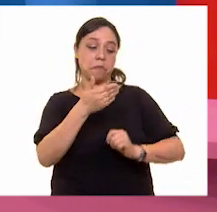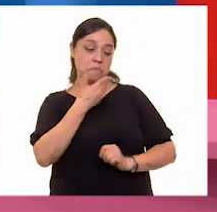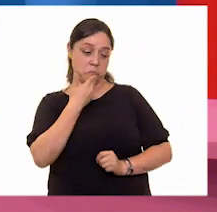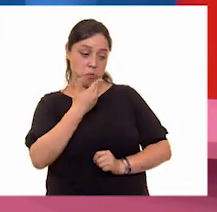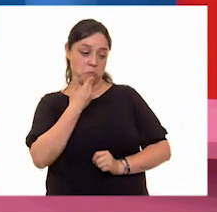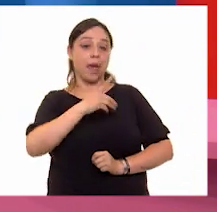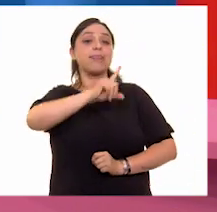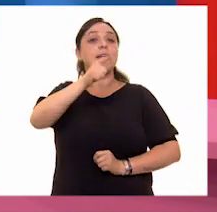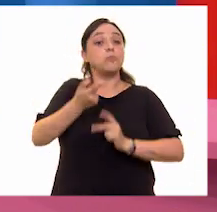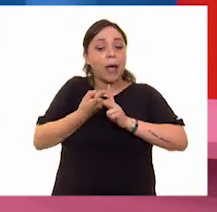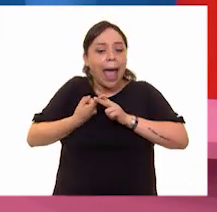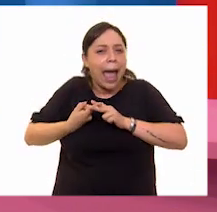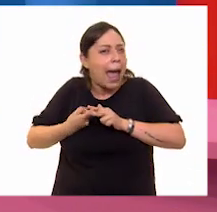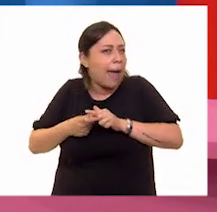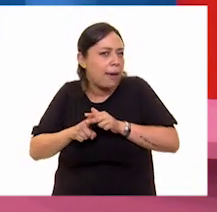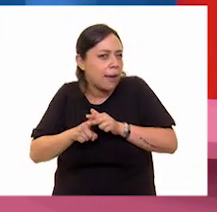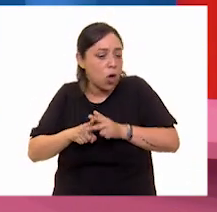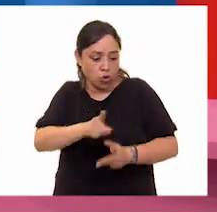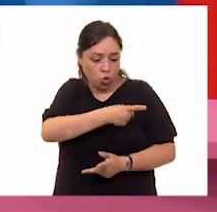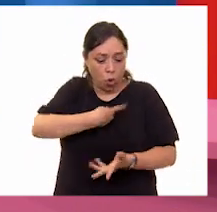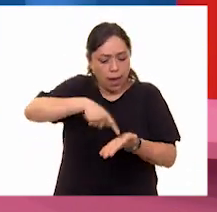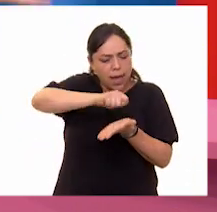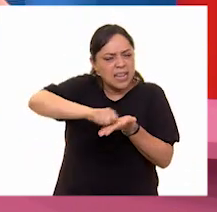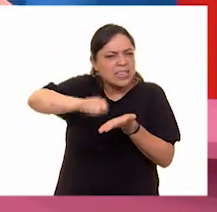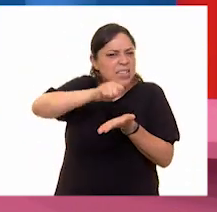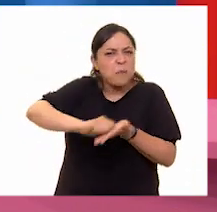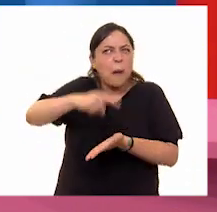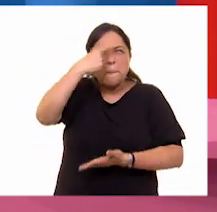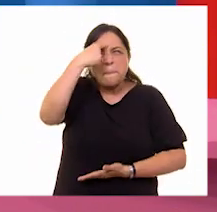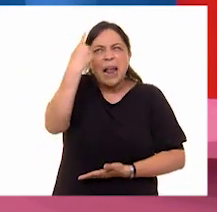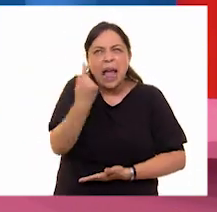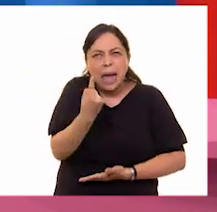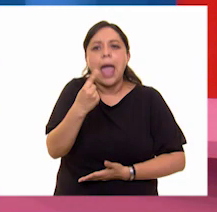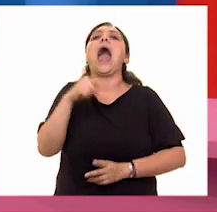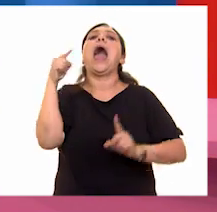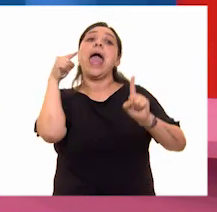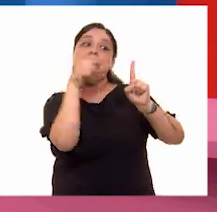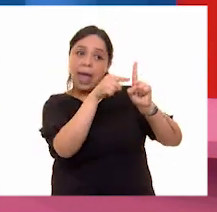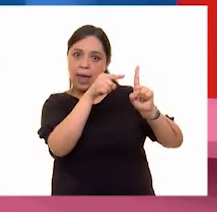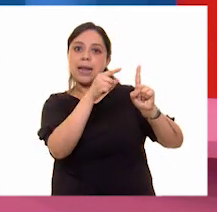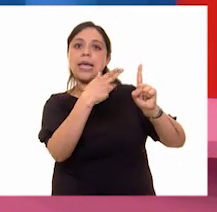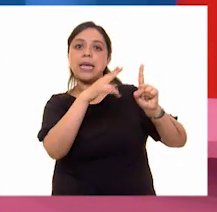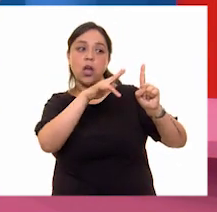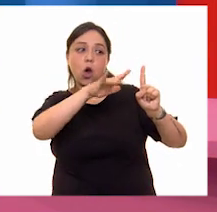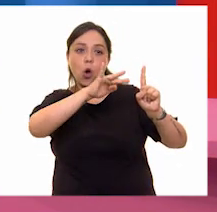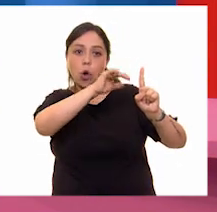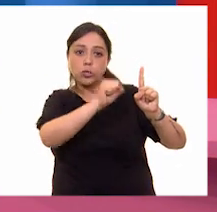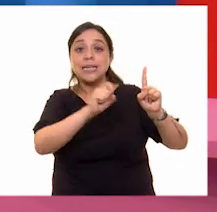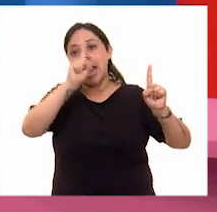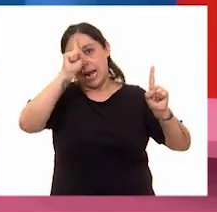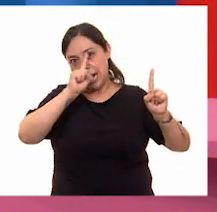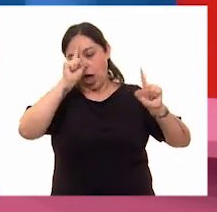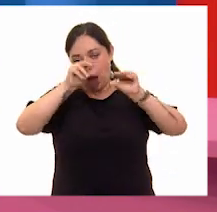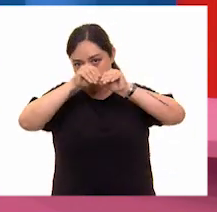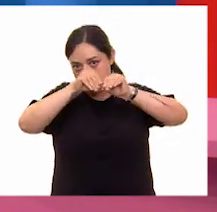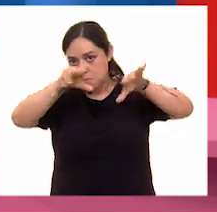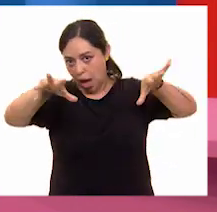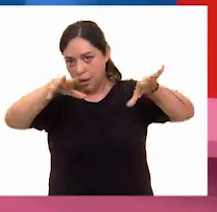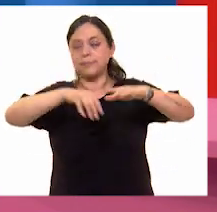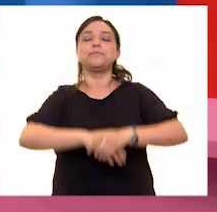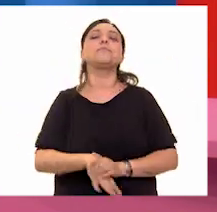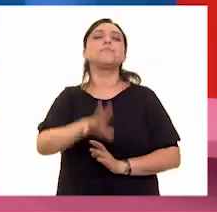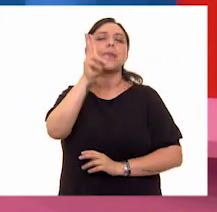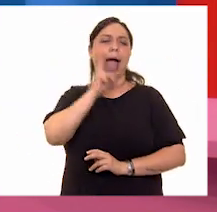explicar que el asunto del escrito es justamente recomendar a este autor. A ver qué les parece esta propuesta.